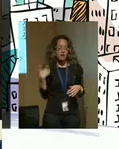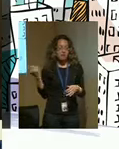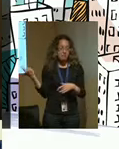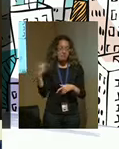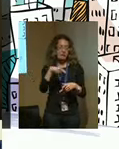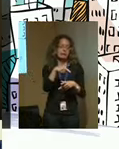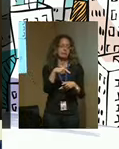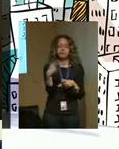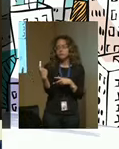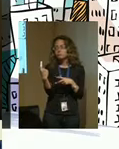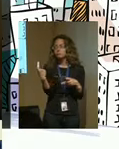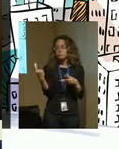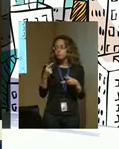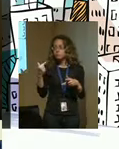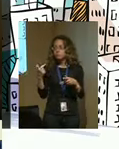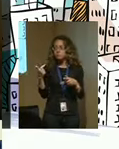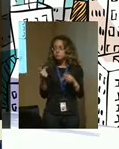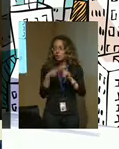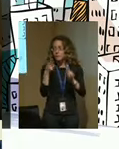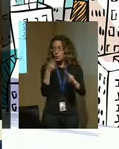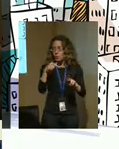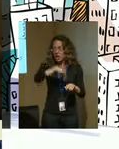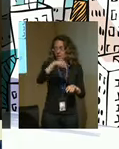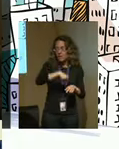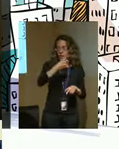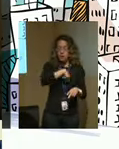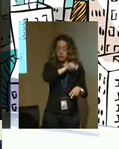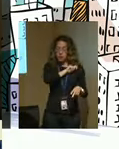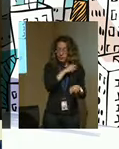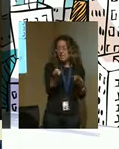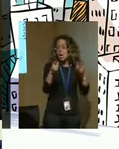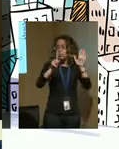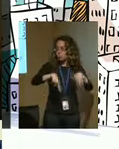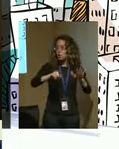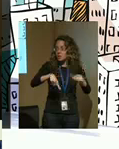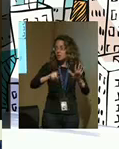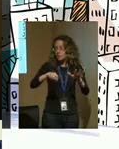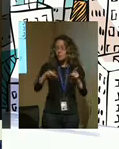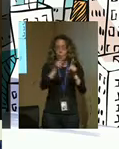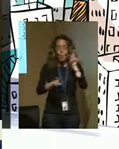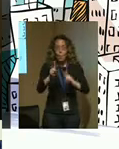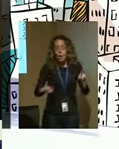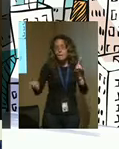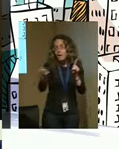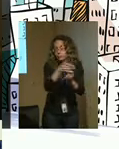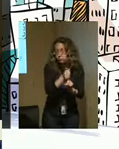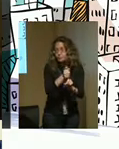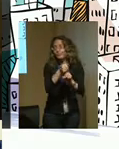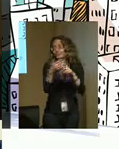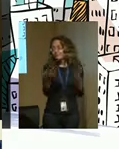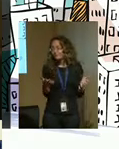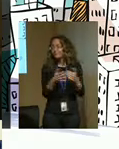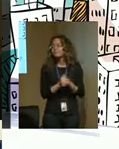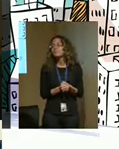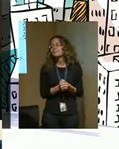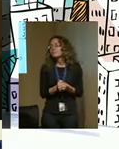tarda del orden de 6 meses o más en resolver el problema. A veces cuando tienes esta resolución